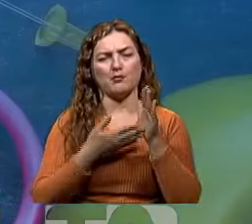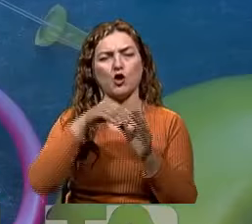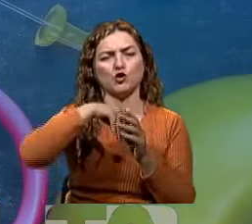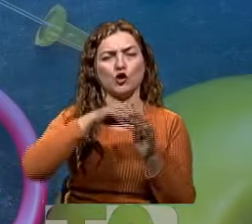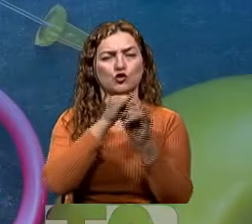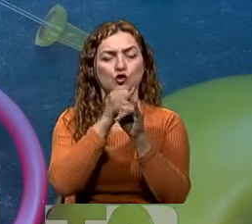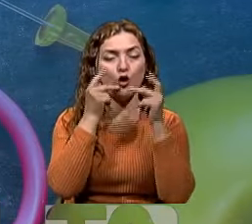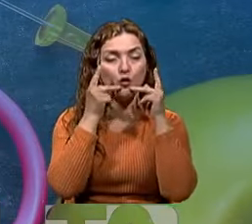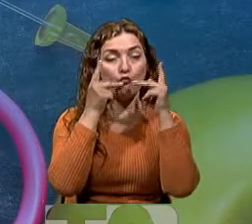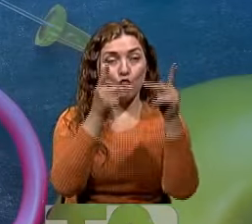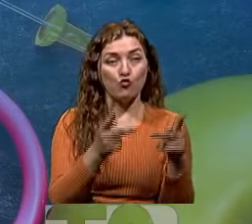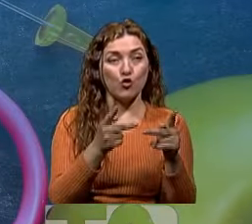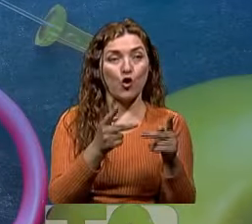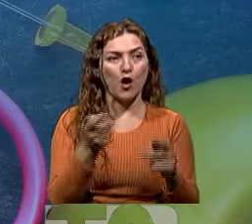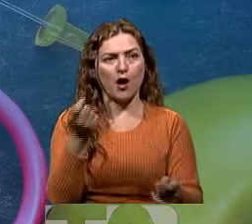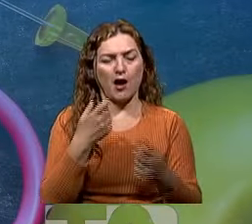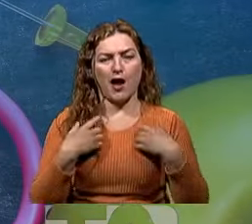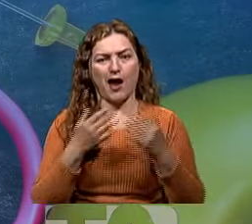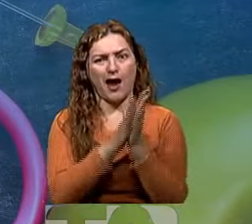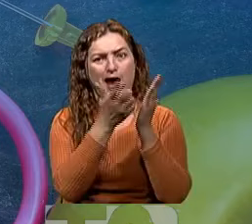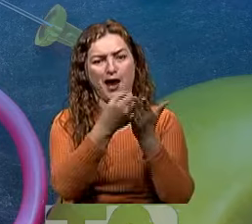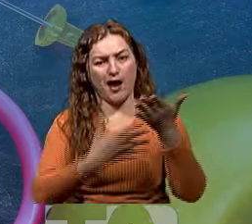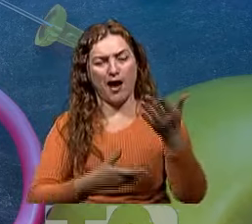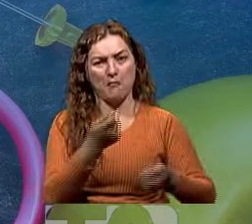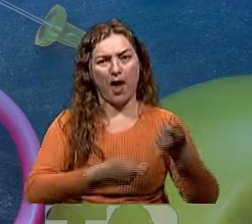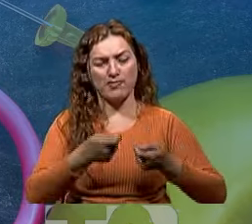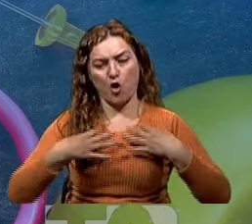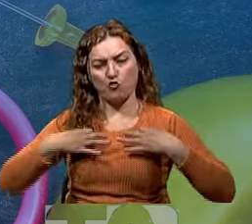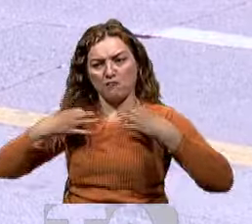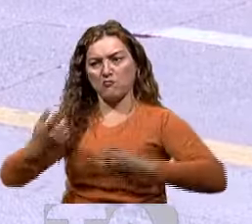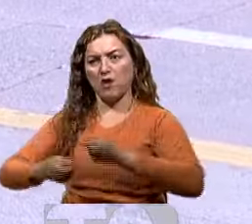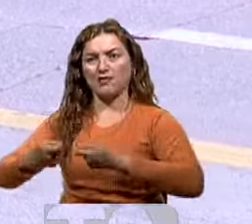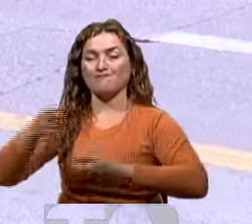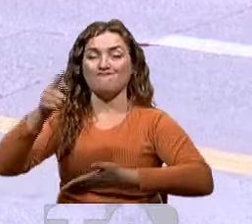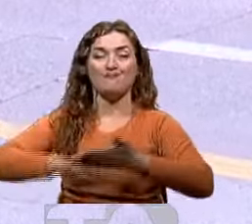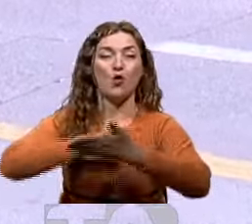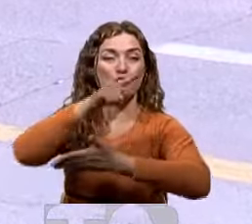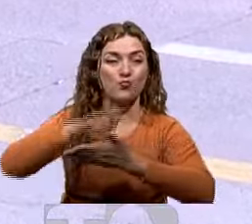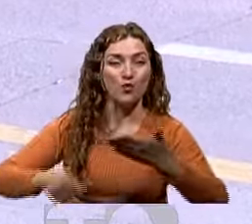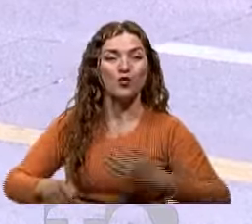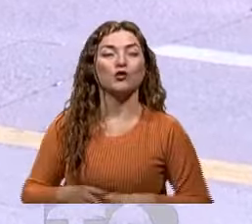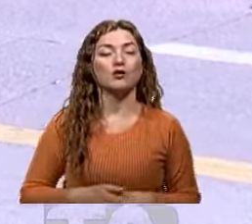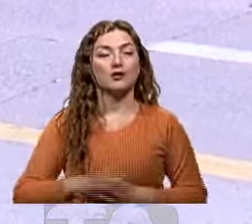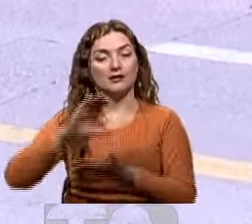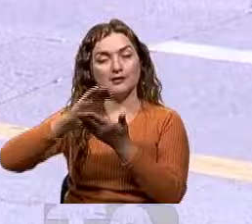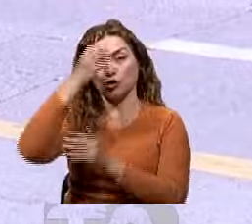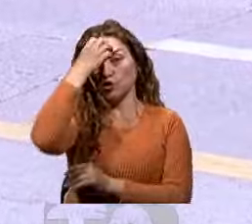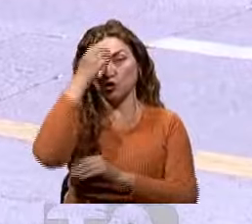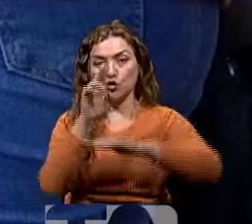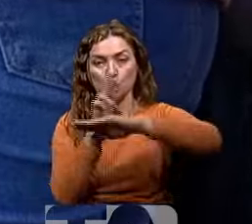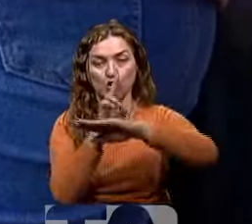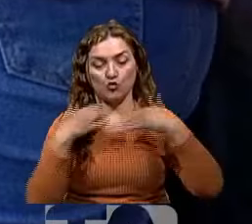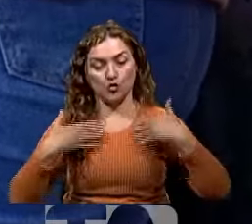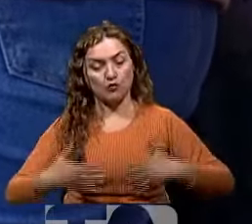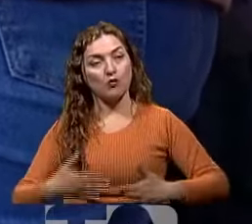instituciones fiscales está prohibida la venta tanto de útiles escolares, así como uniformes. Si bien es cierto que en los centros educativos se utilice el